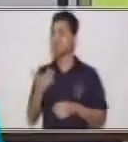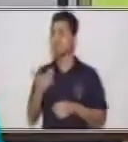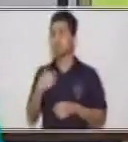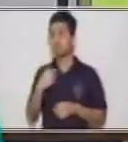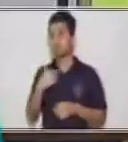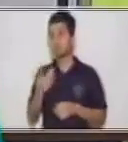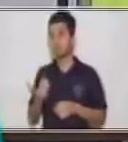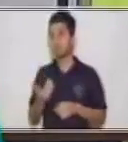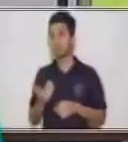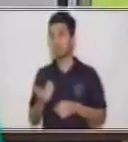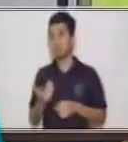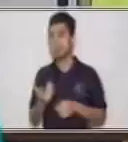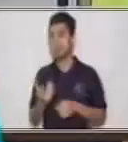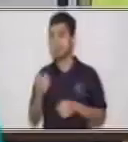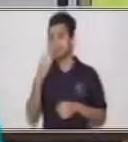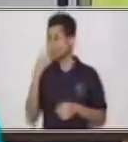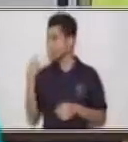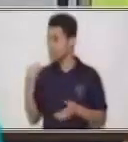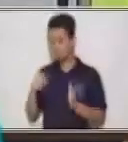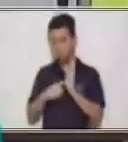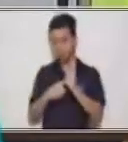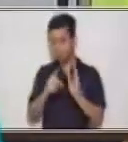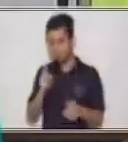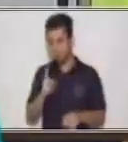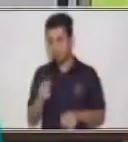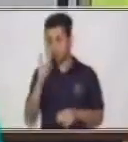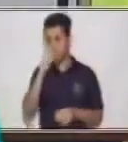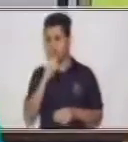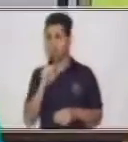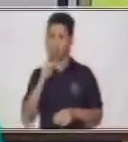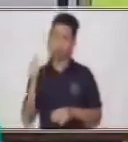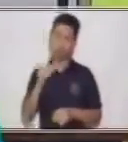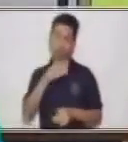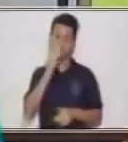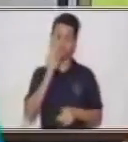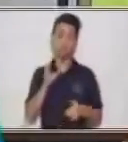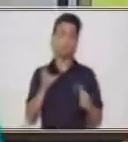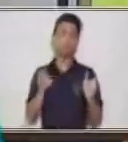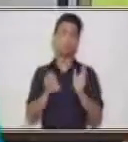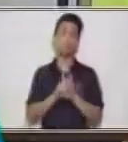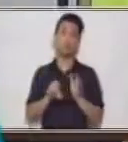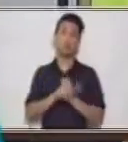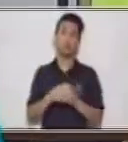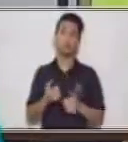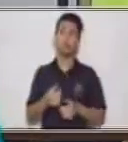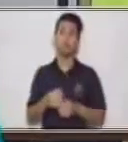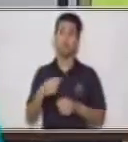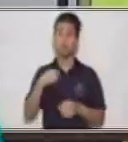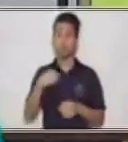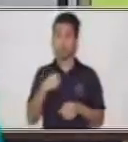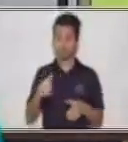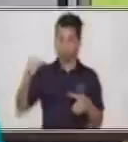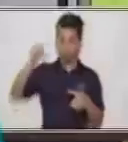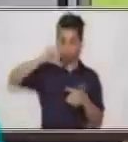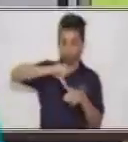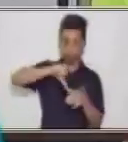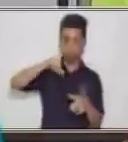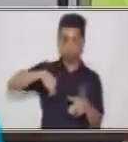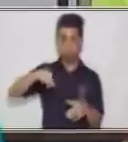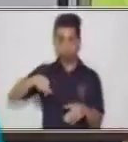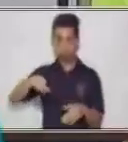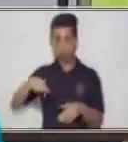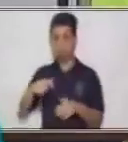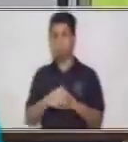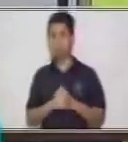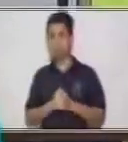nosotros, acá no les voy a mostrar ahora porque no tengo otro vaso, pero si nosotros vertemos el líquido que estuviera dentro de este vaso